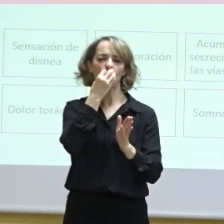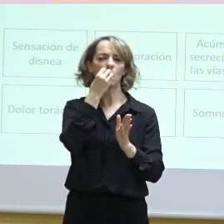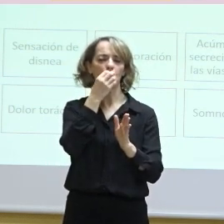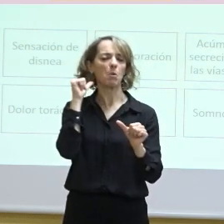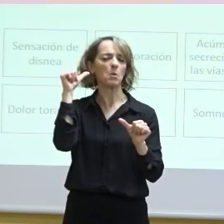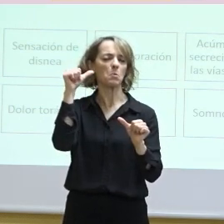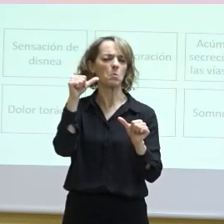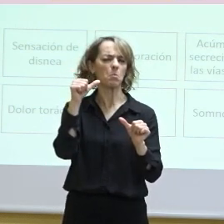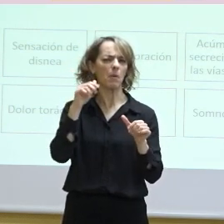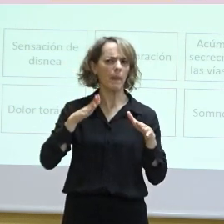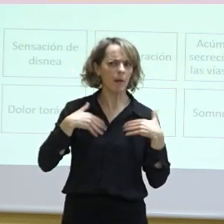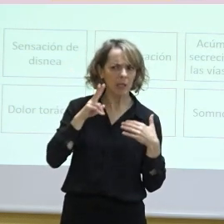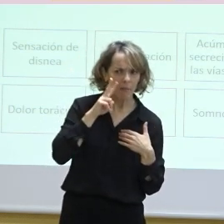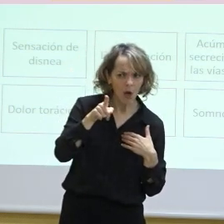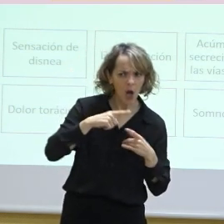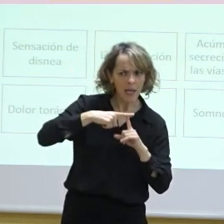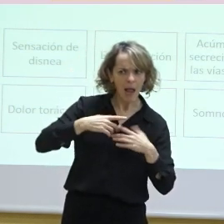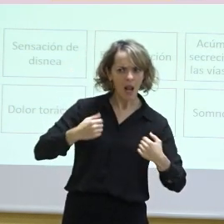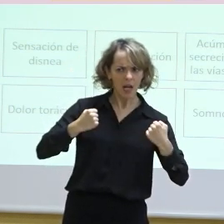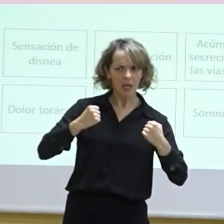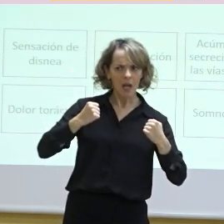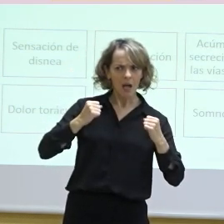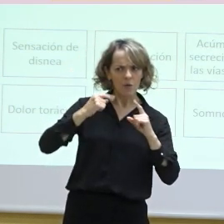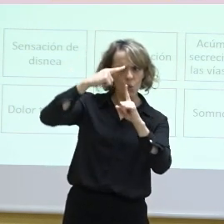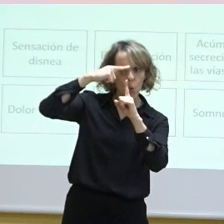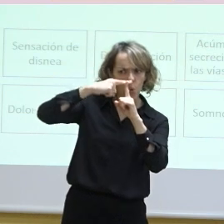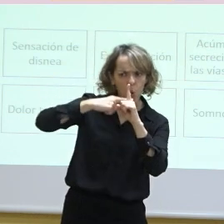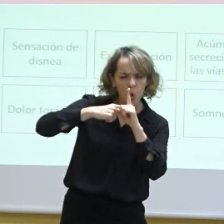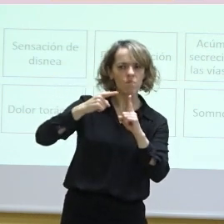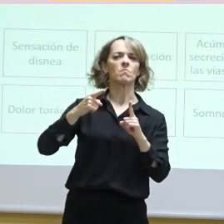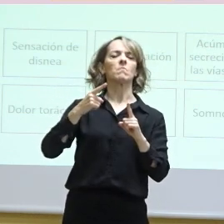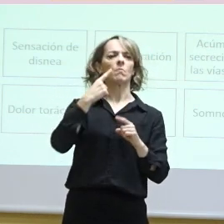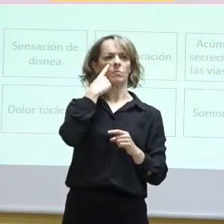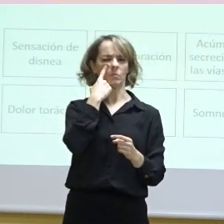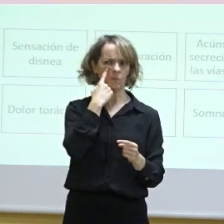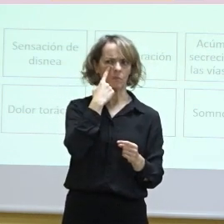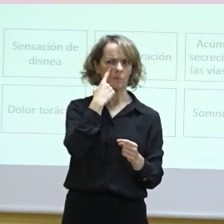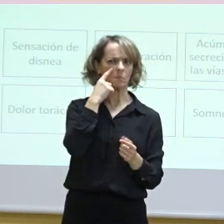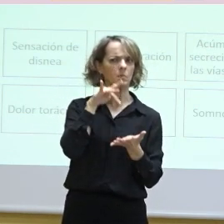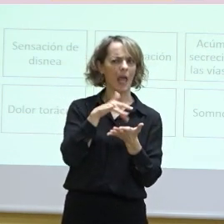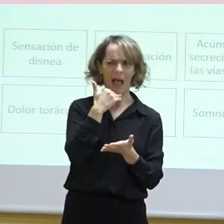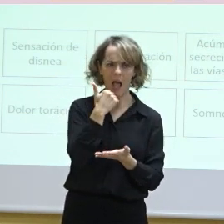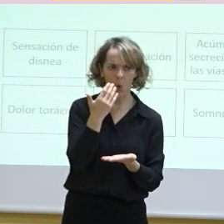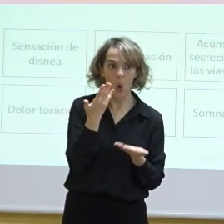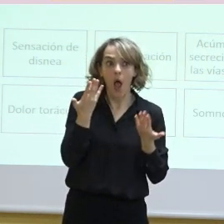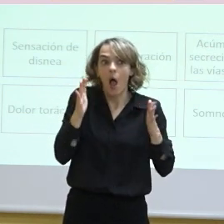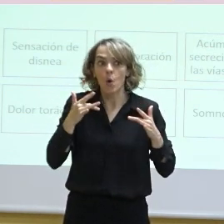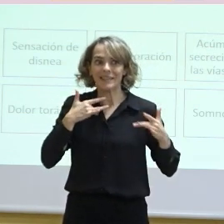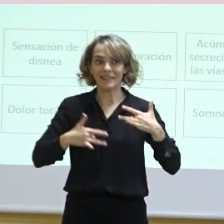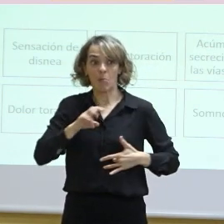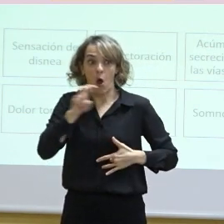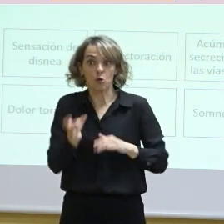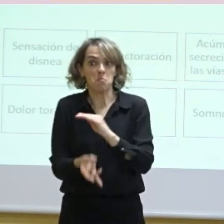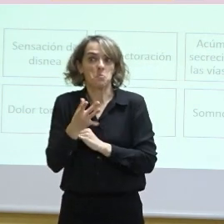repente empezamos a ver como que sus niveles de energía están bajos, ¿no? Nos puede indicar que algo está pasando, aunque otros síntomas no hayan